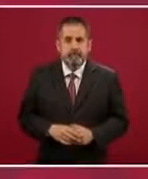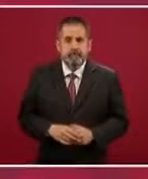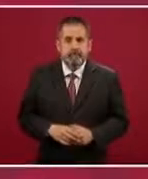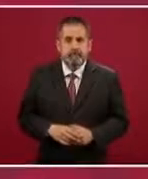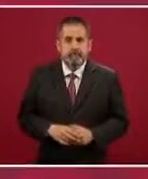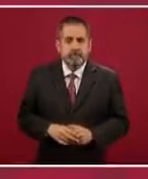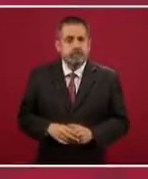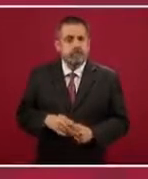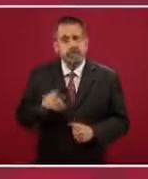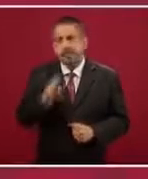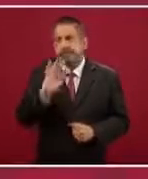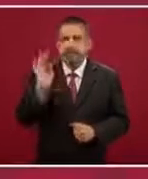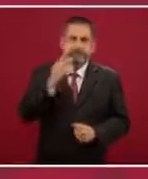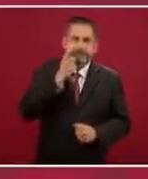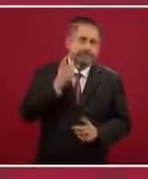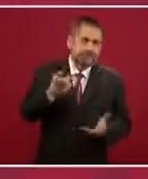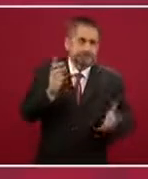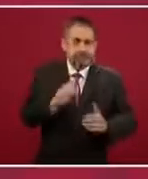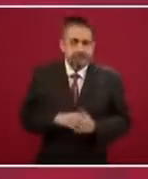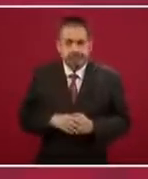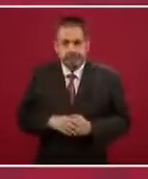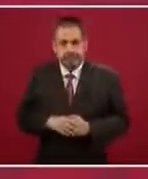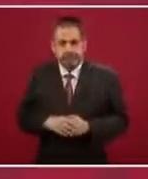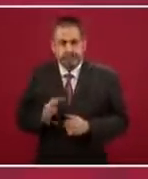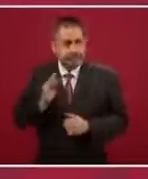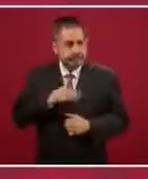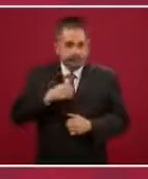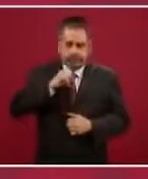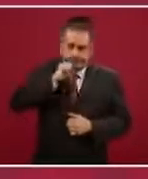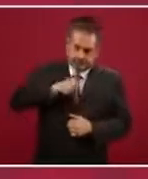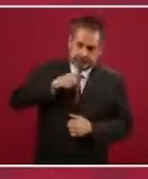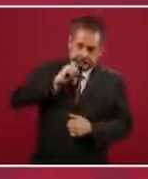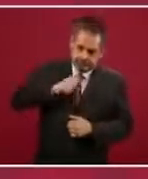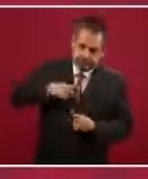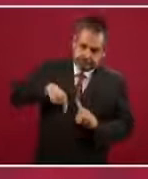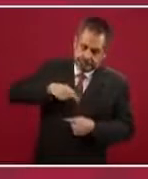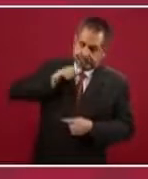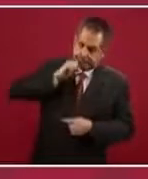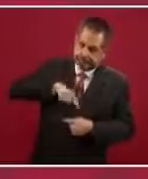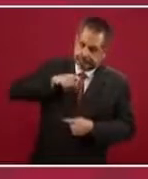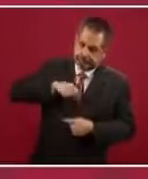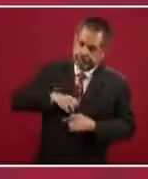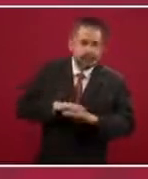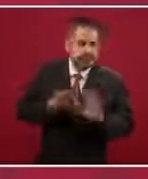Van a decir que soy como disco rayado, pero